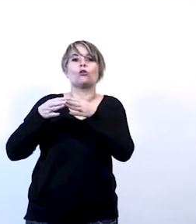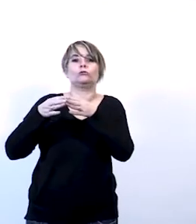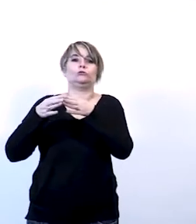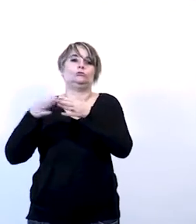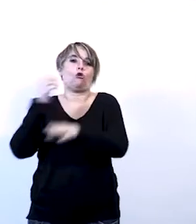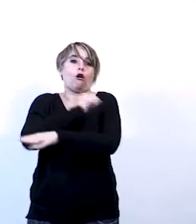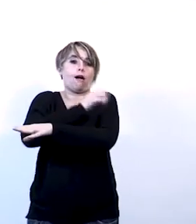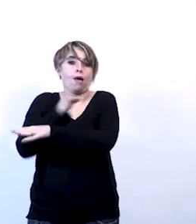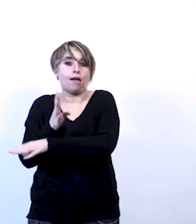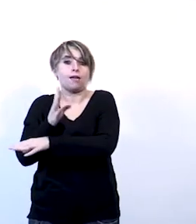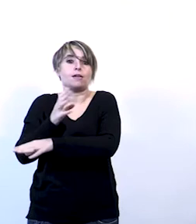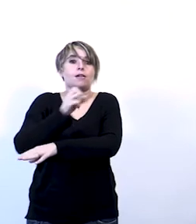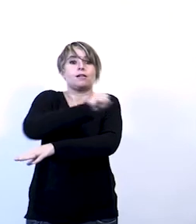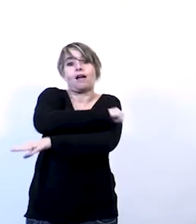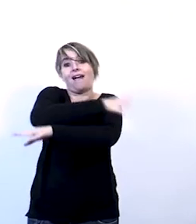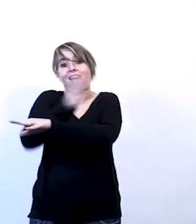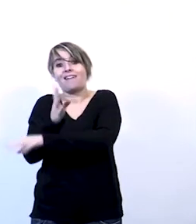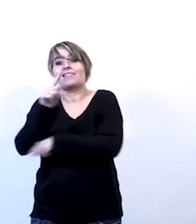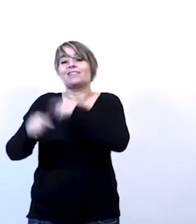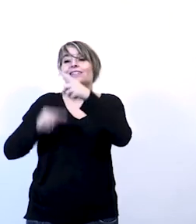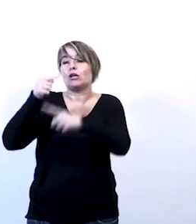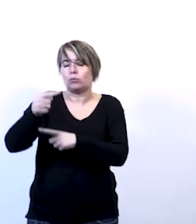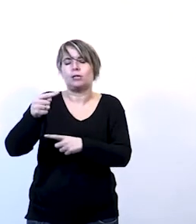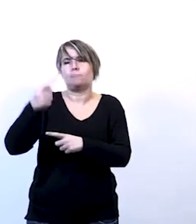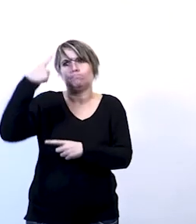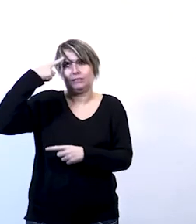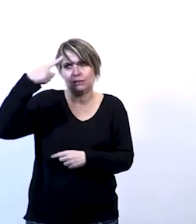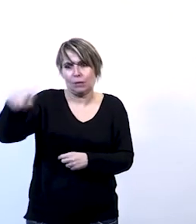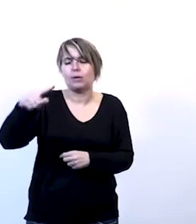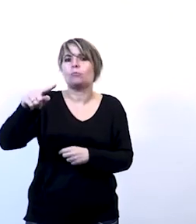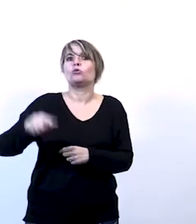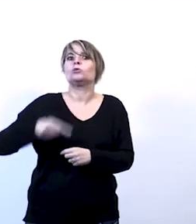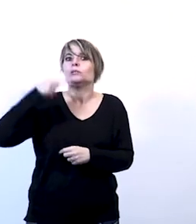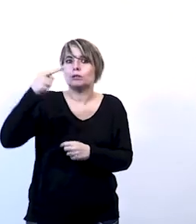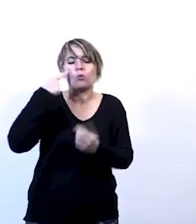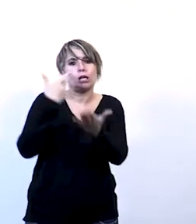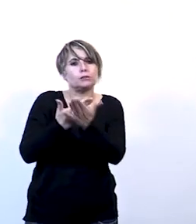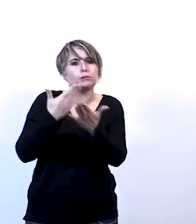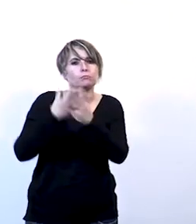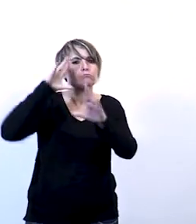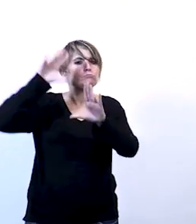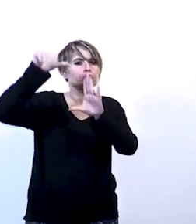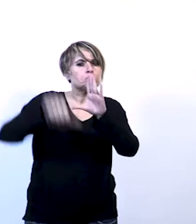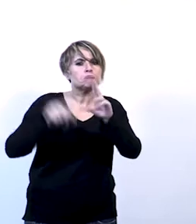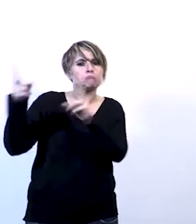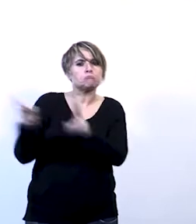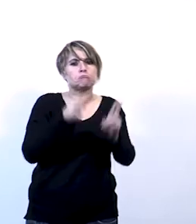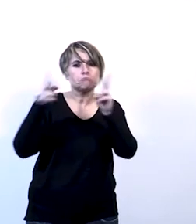gay. Cuando luego conocemos, y encima también hay muy interesantes documentales en los últimos